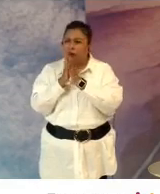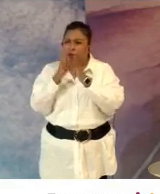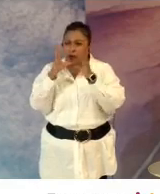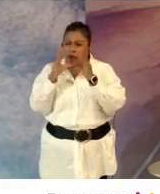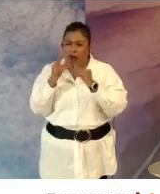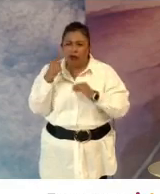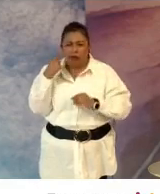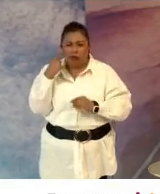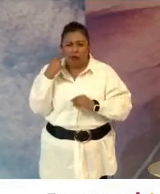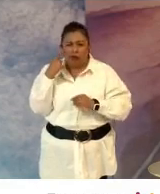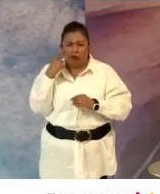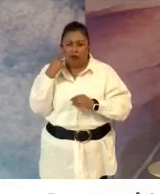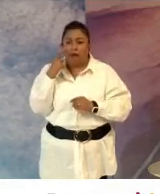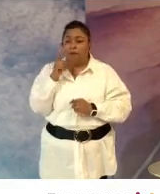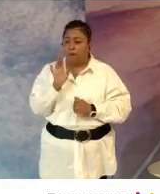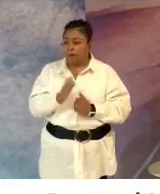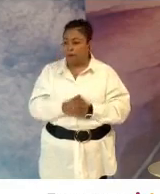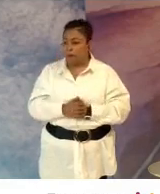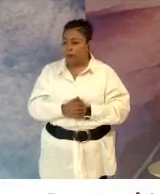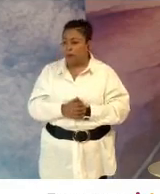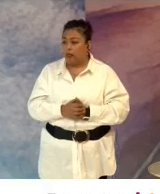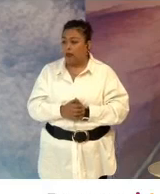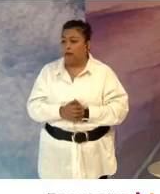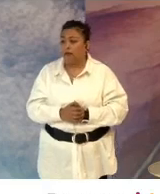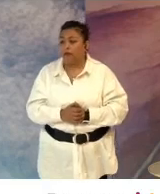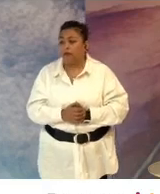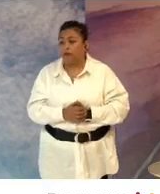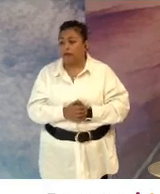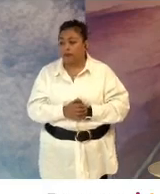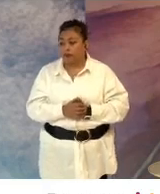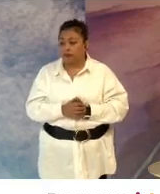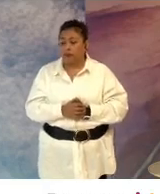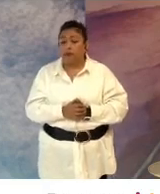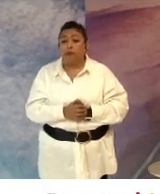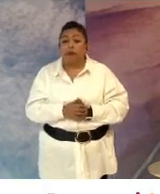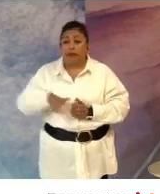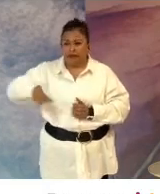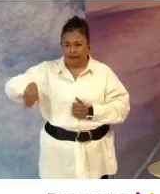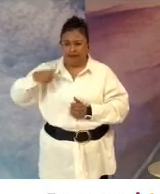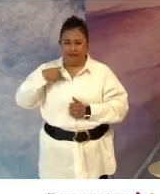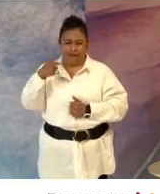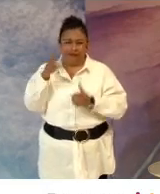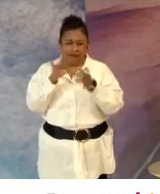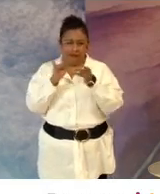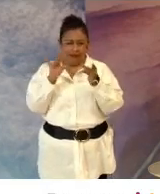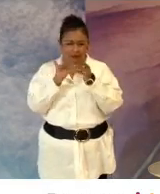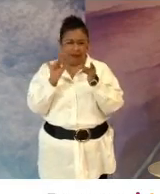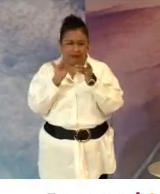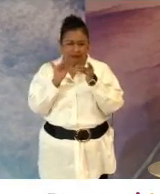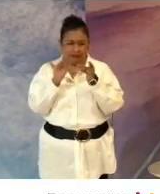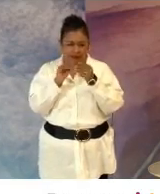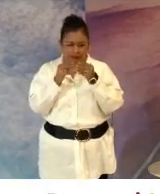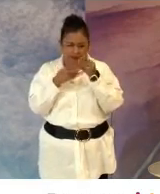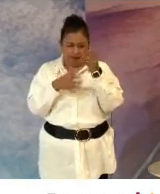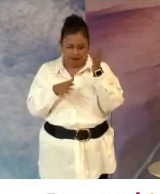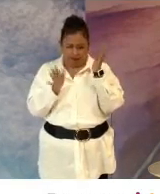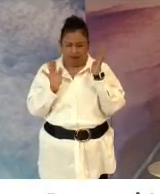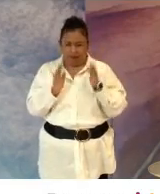volumen. Diría que todo lo que tú describiste,